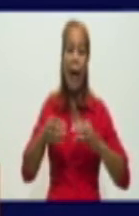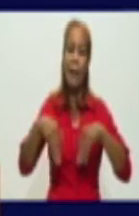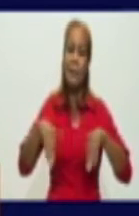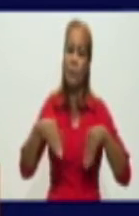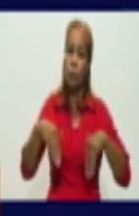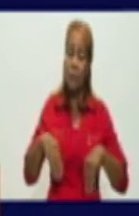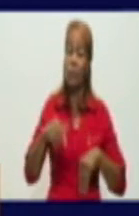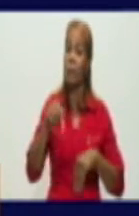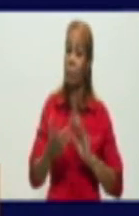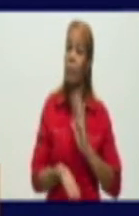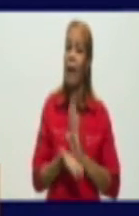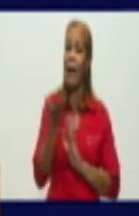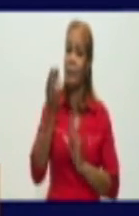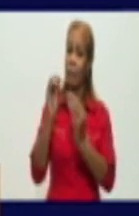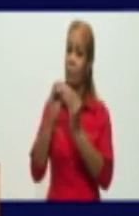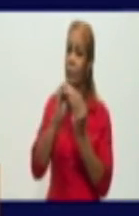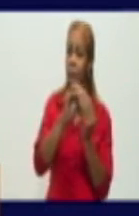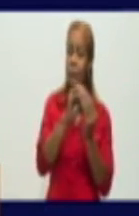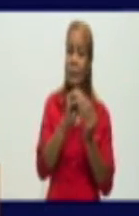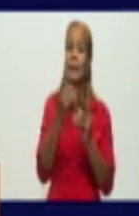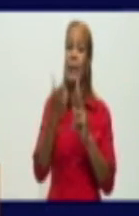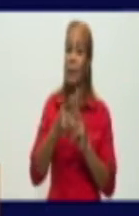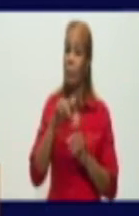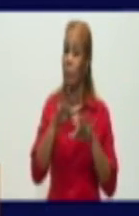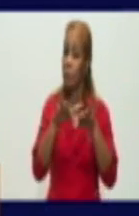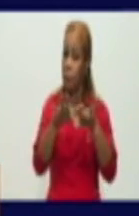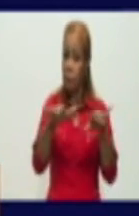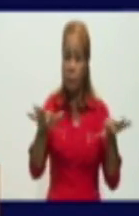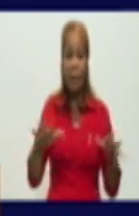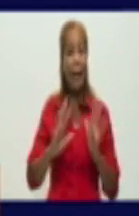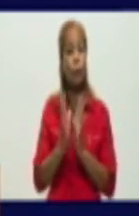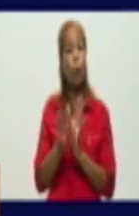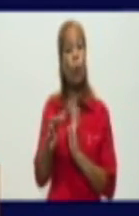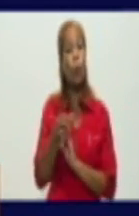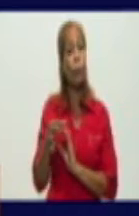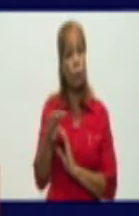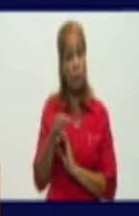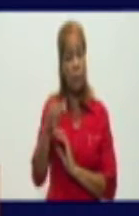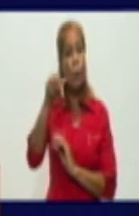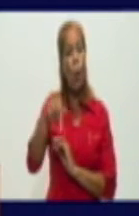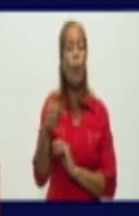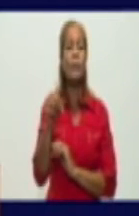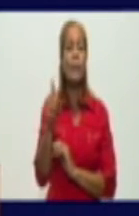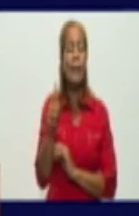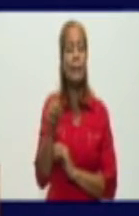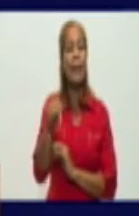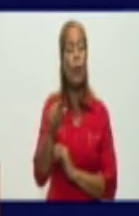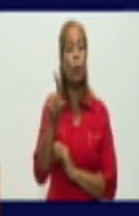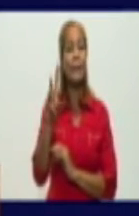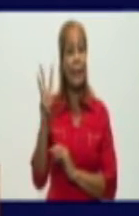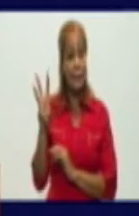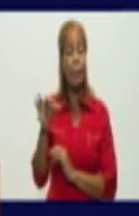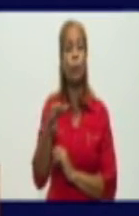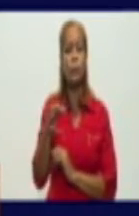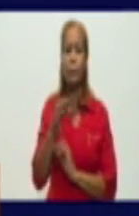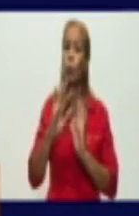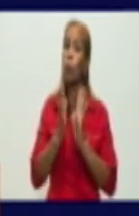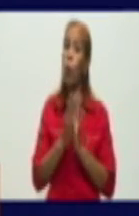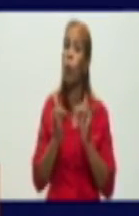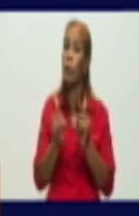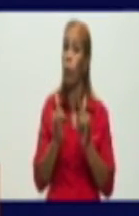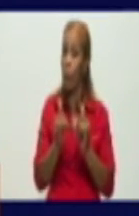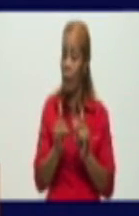con una alta transmisión y una dispersión en la mayoría de sus municipios. Hoy 10 de los 13 municipios están reportando casos, por lo